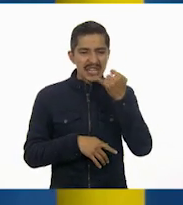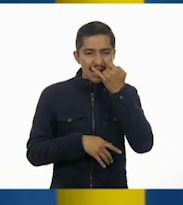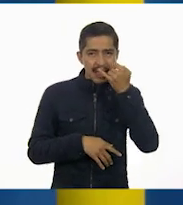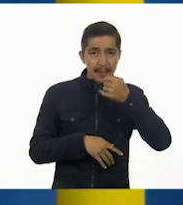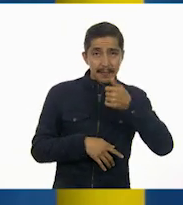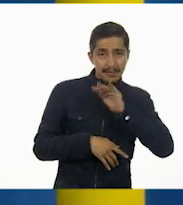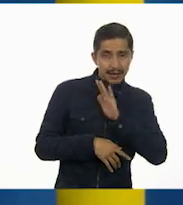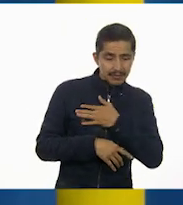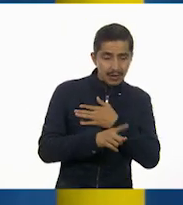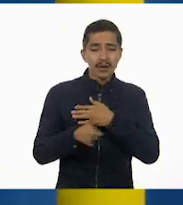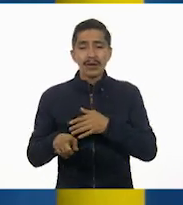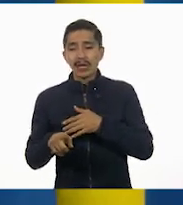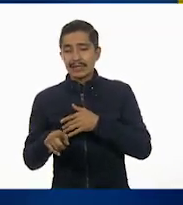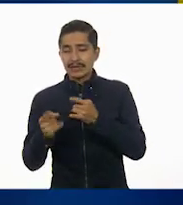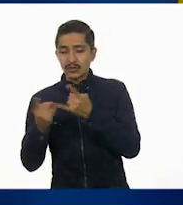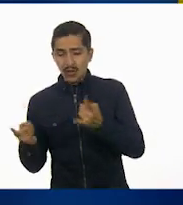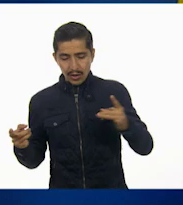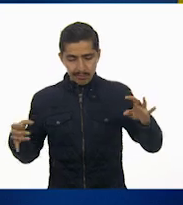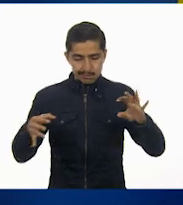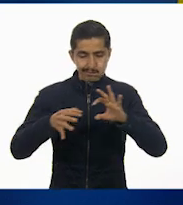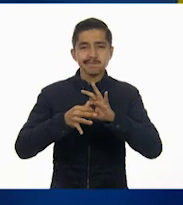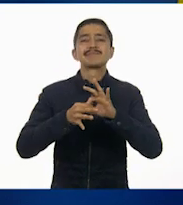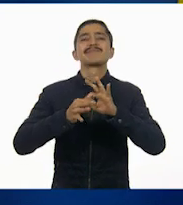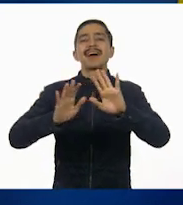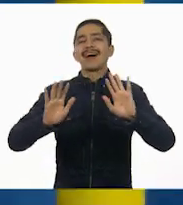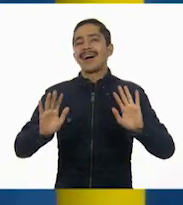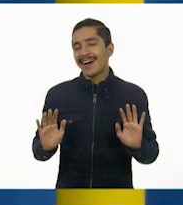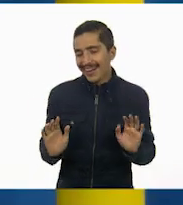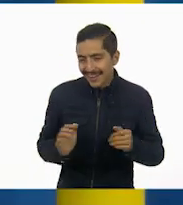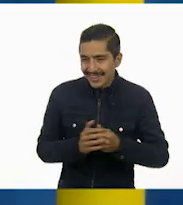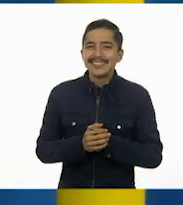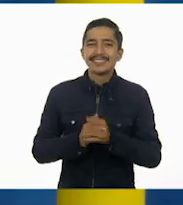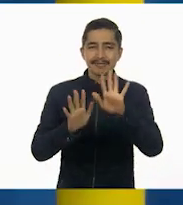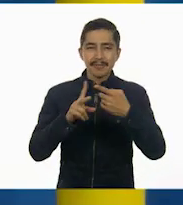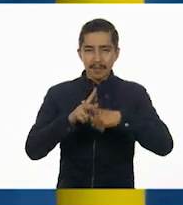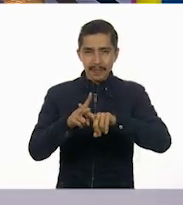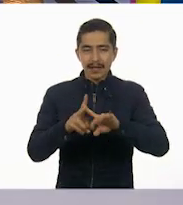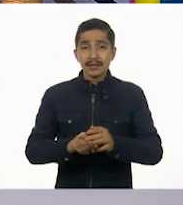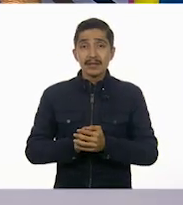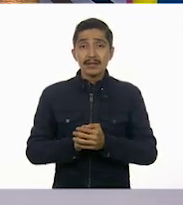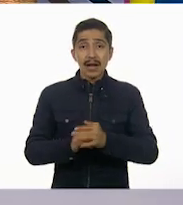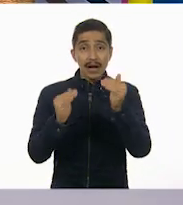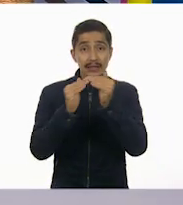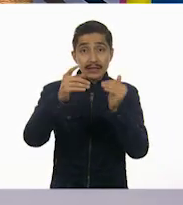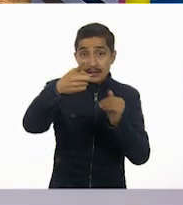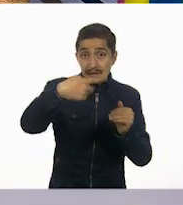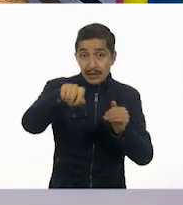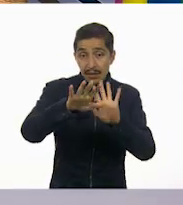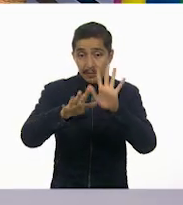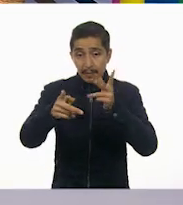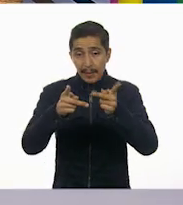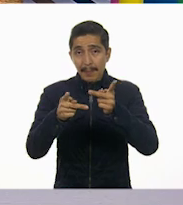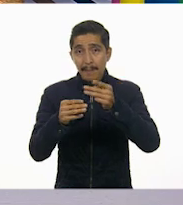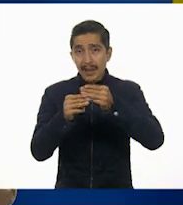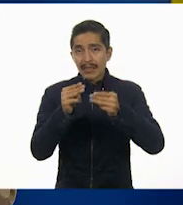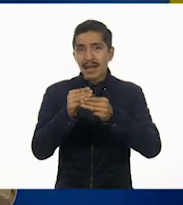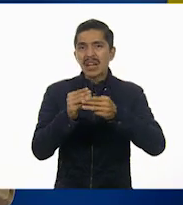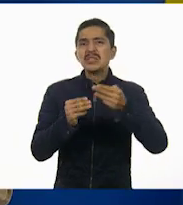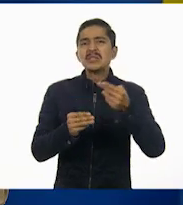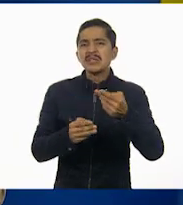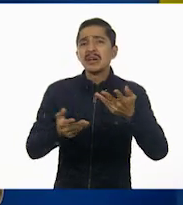con los de historia. ¡Formidable! Empecemos. En casa, preparen sus materiales. Para